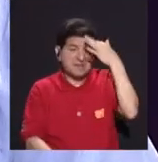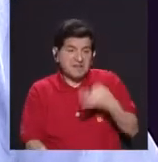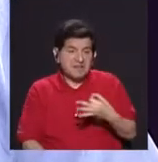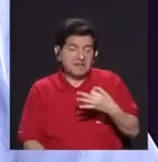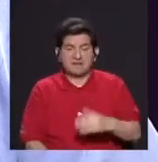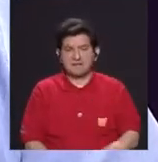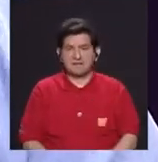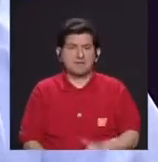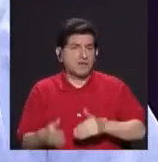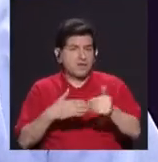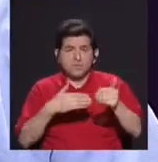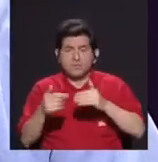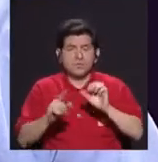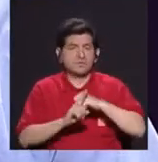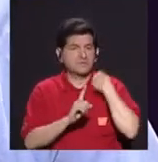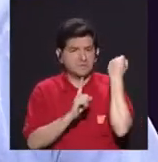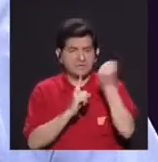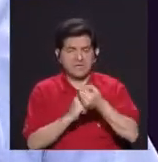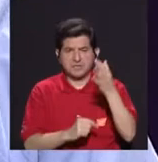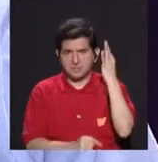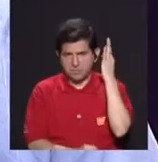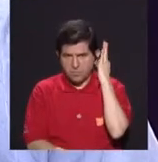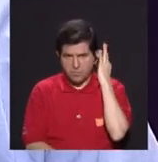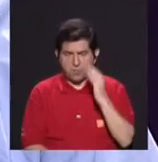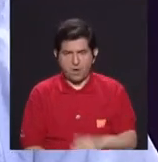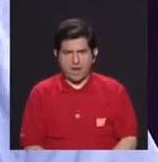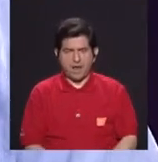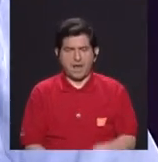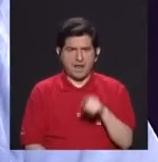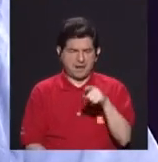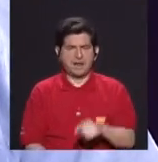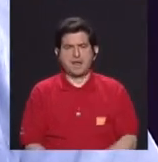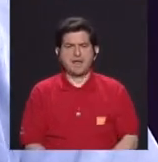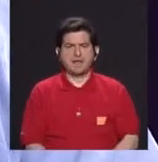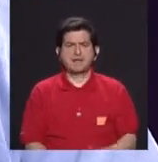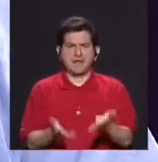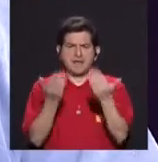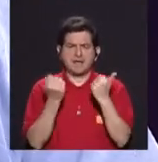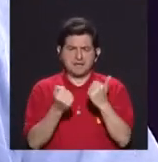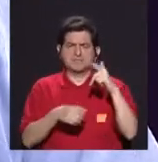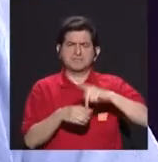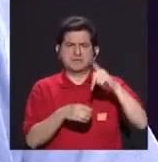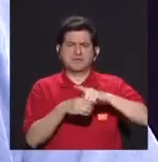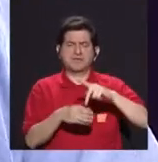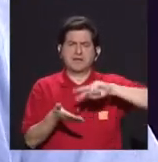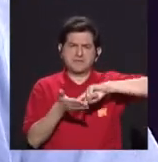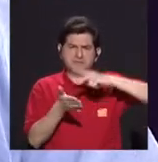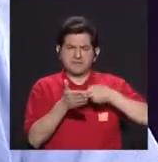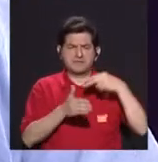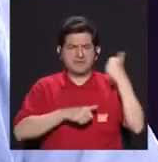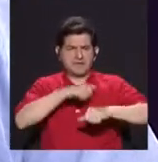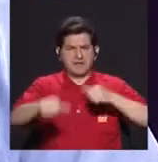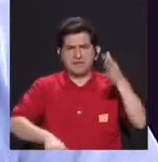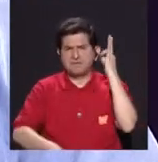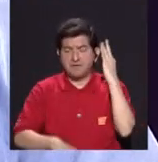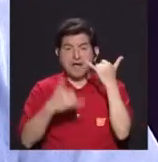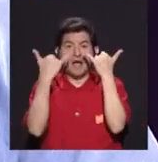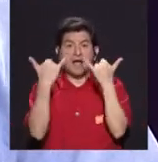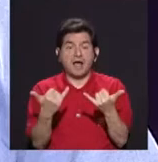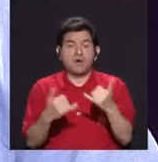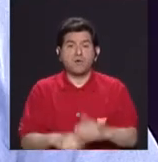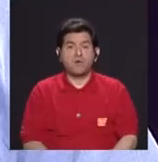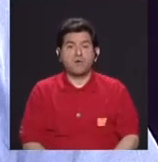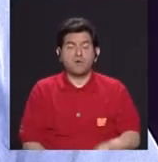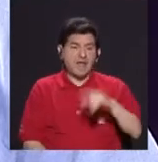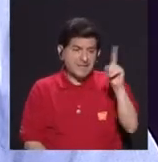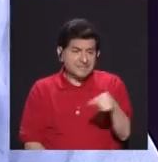cualquier escenario en donde la chica tomara o levantara la mano era una feminista pero ahora no ahora es la